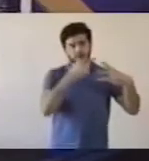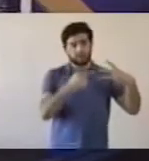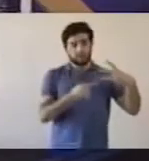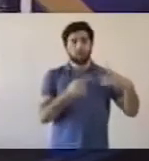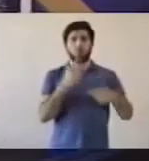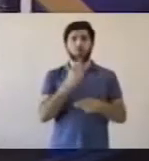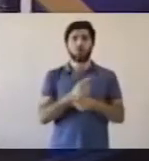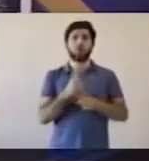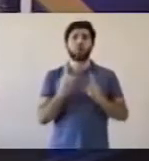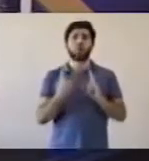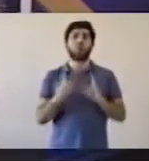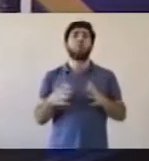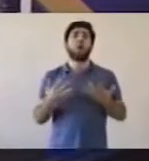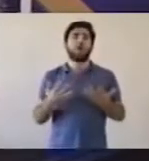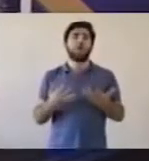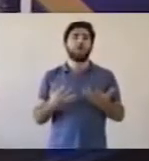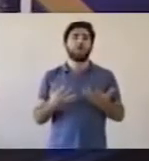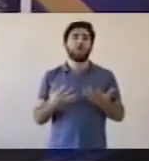Gallina.